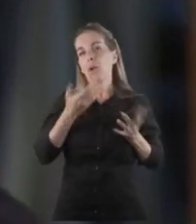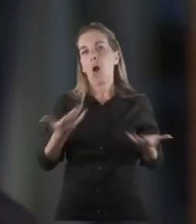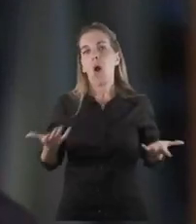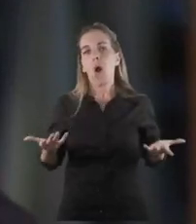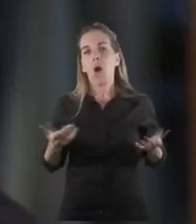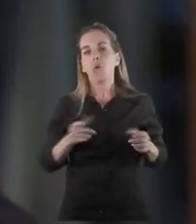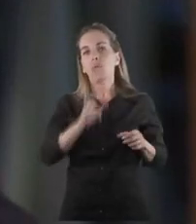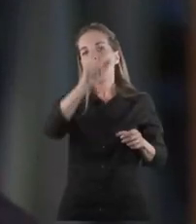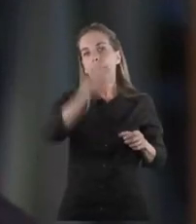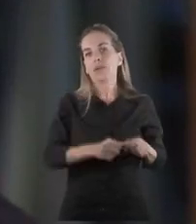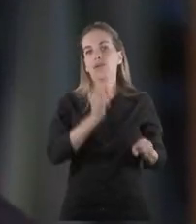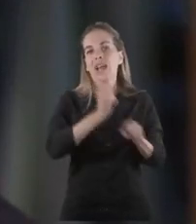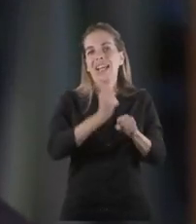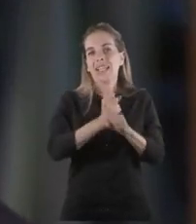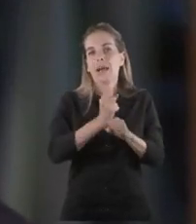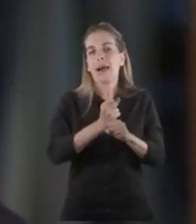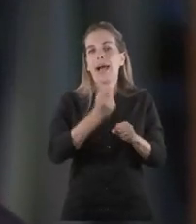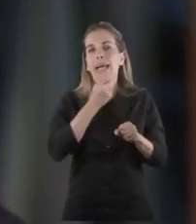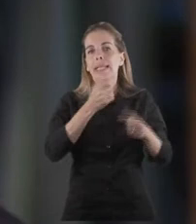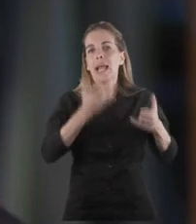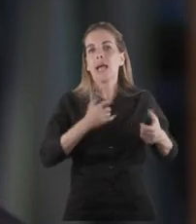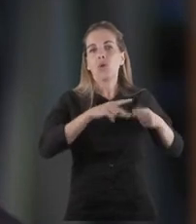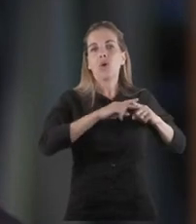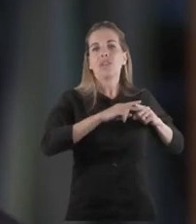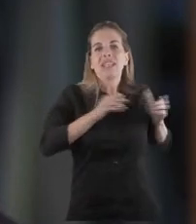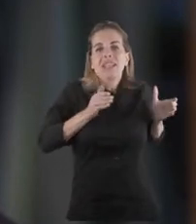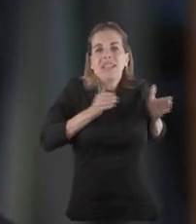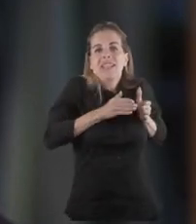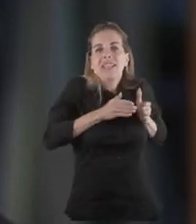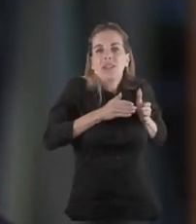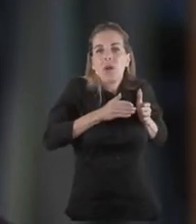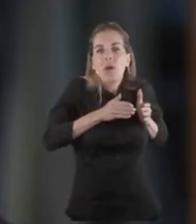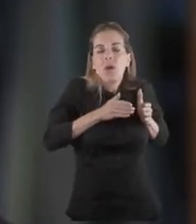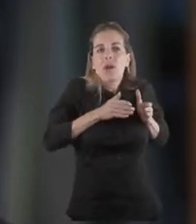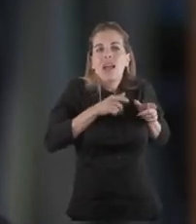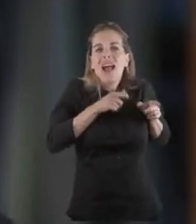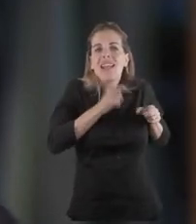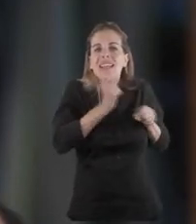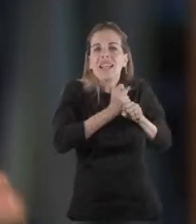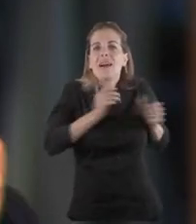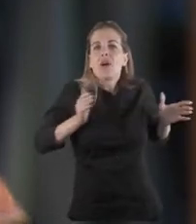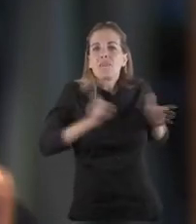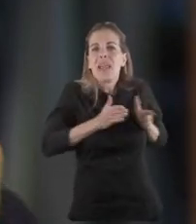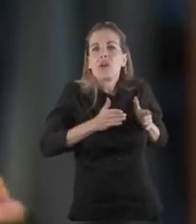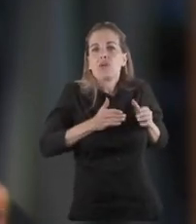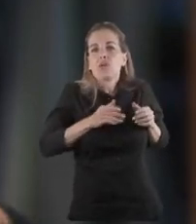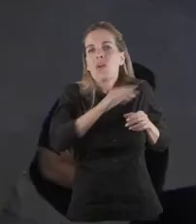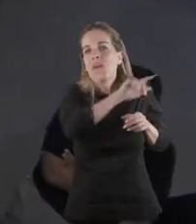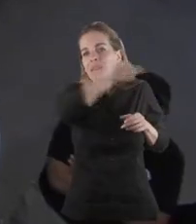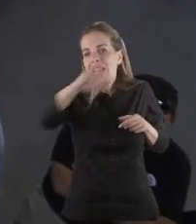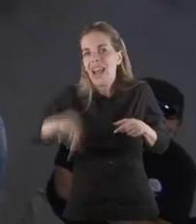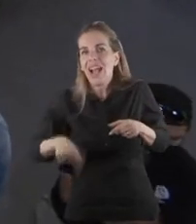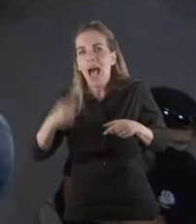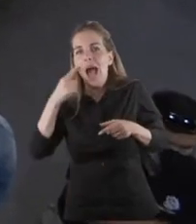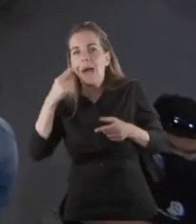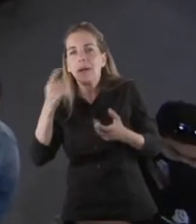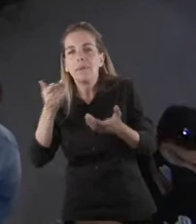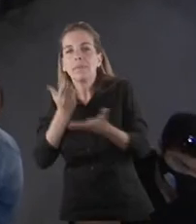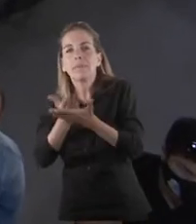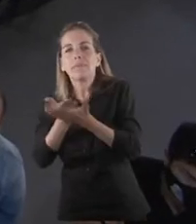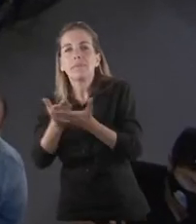un trabajador que tiene un pequeño taller y que le aflojó el trabajo, es porque es el primer termómetro que tenemos